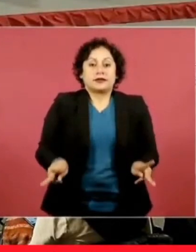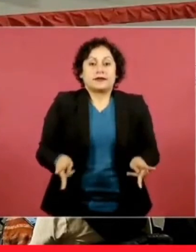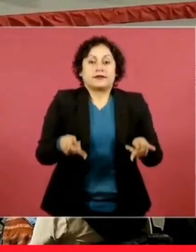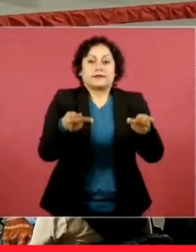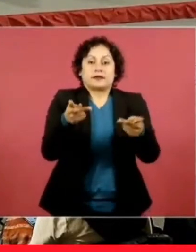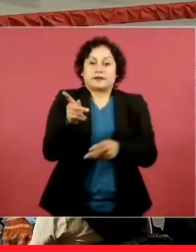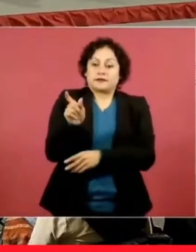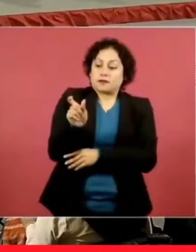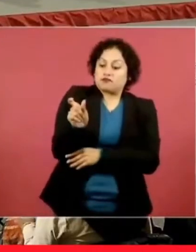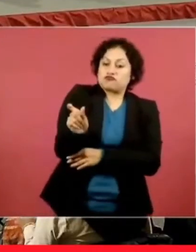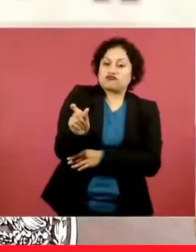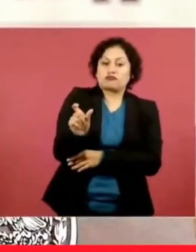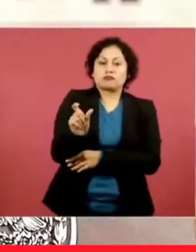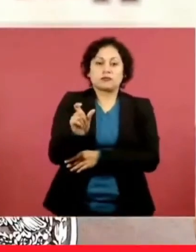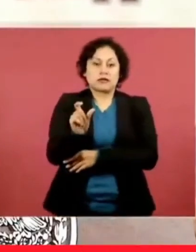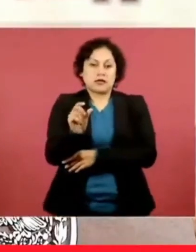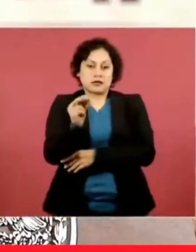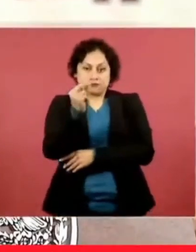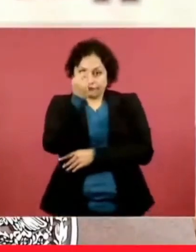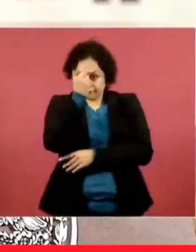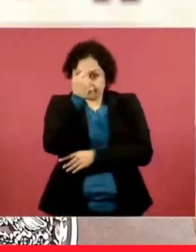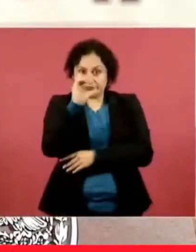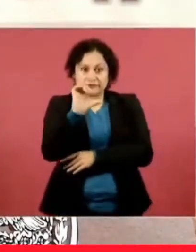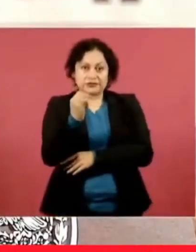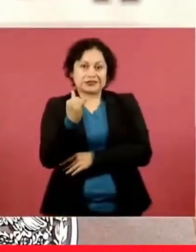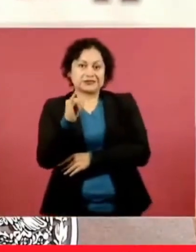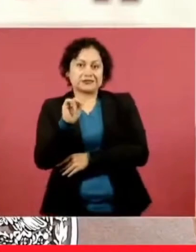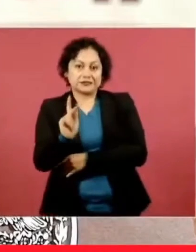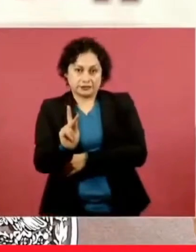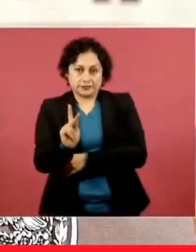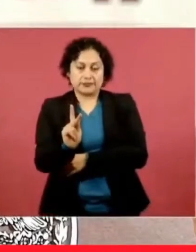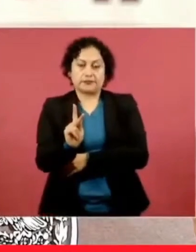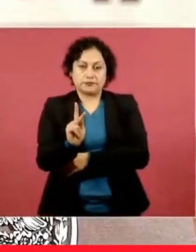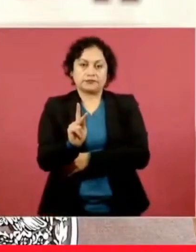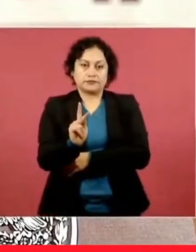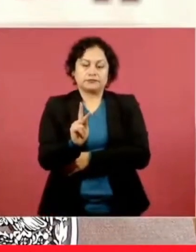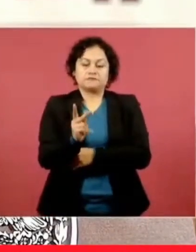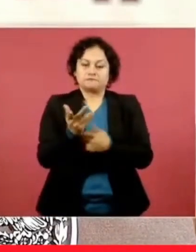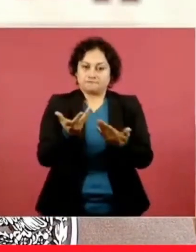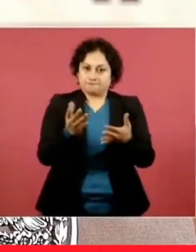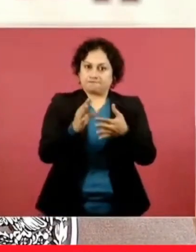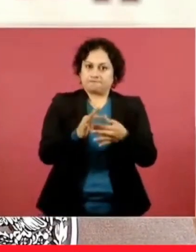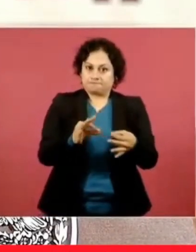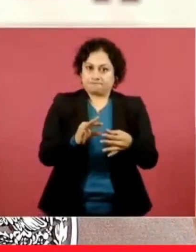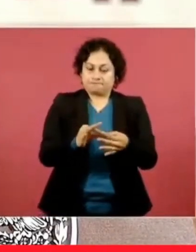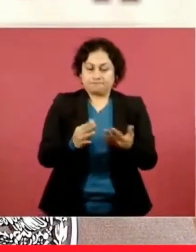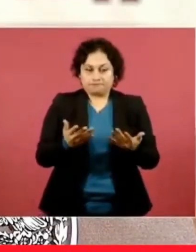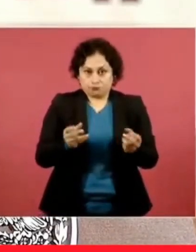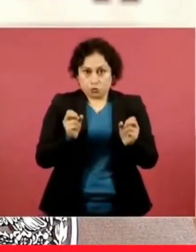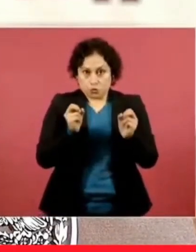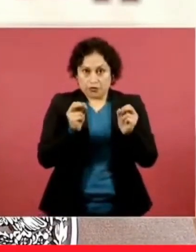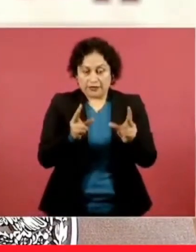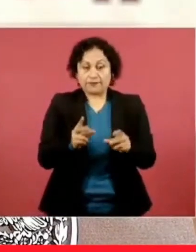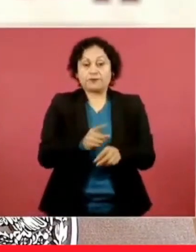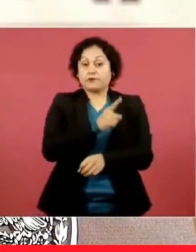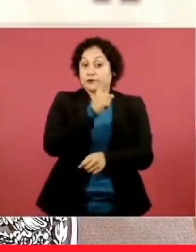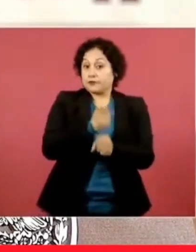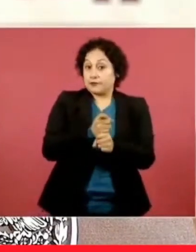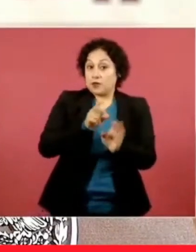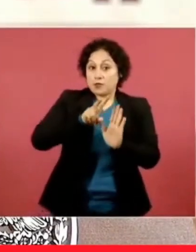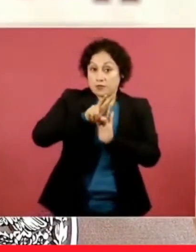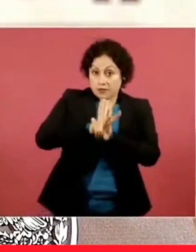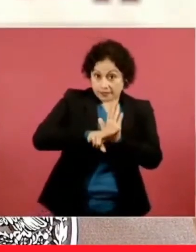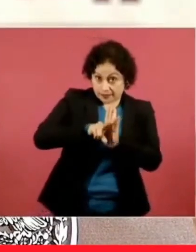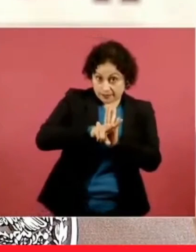chips. Y eso será todo. Vamos a empezar con un video después de los avances